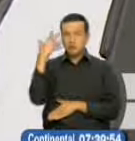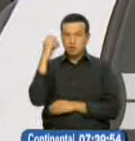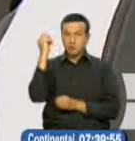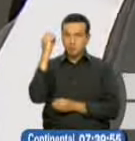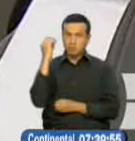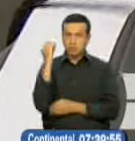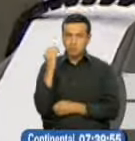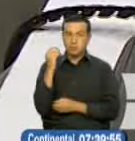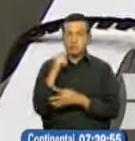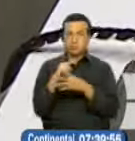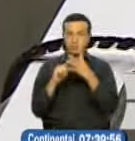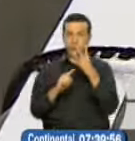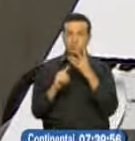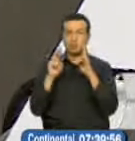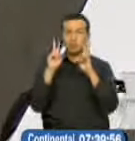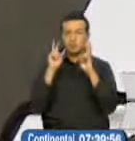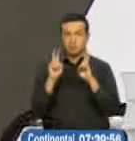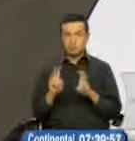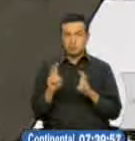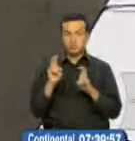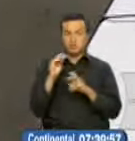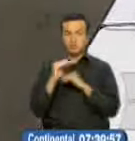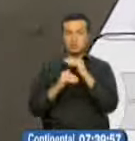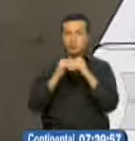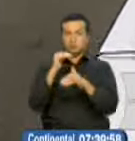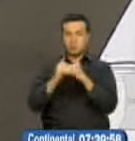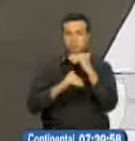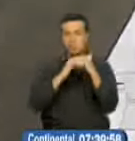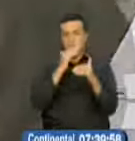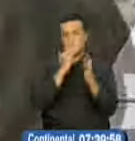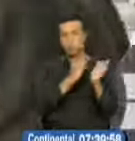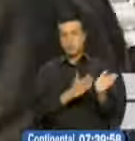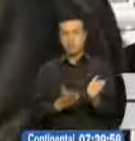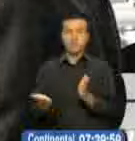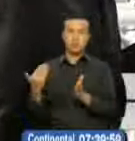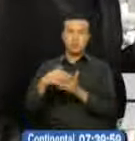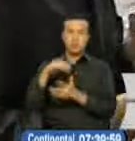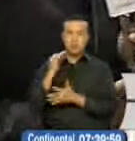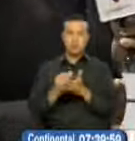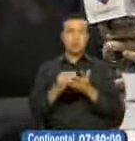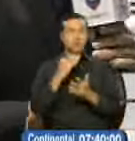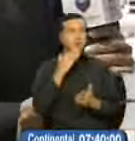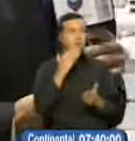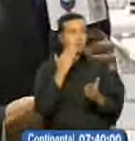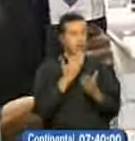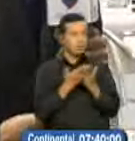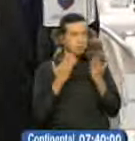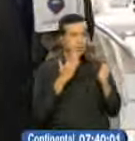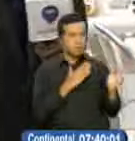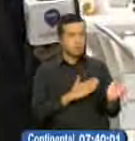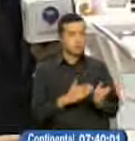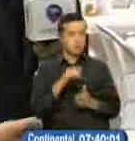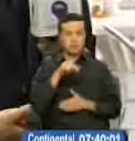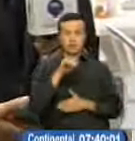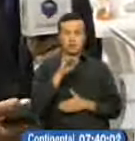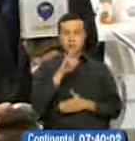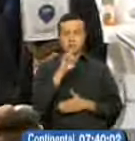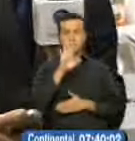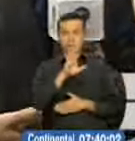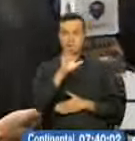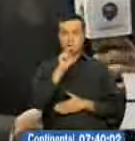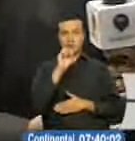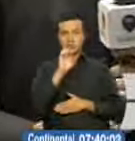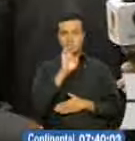día anunciando los diferentes avances que se van dando dentro del proceso de reconteo. Bueno, muy bien, muchísimas gracias. Ahí está entonces el señor Quinteros del Consejo Nacional